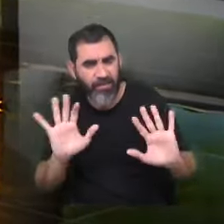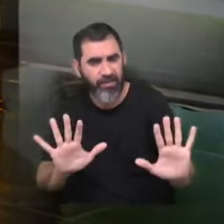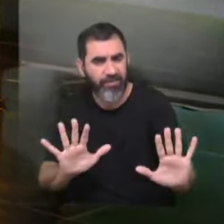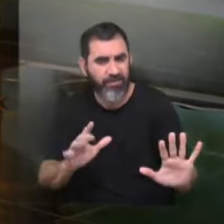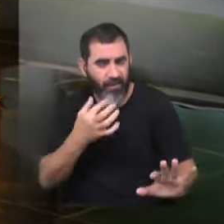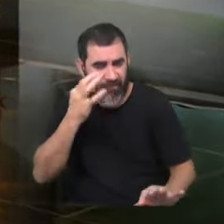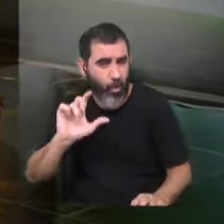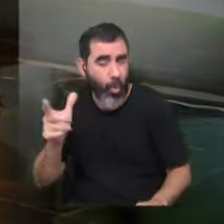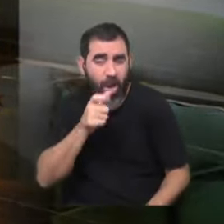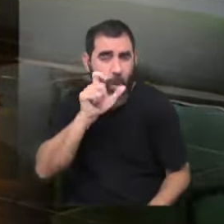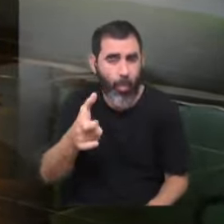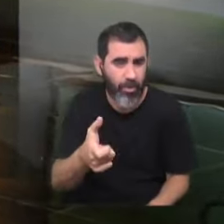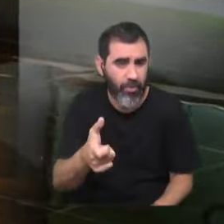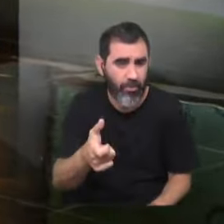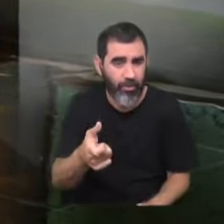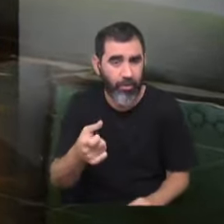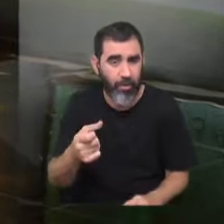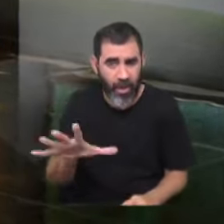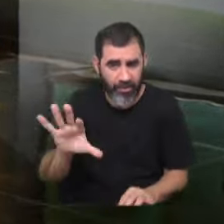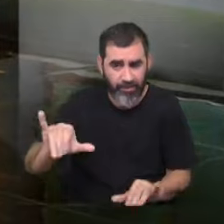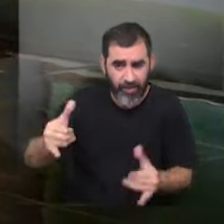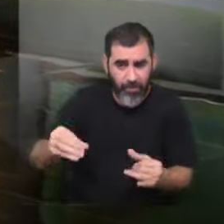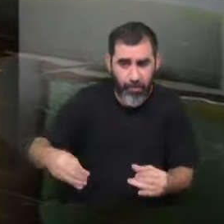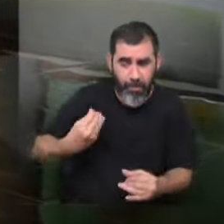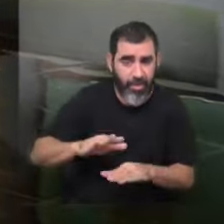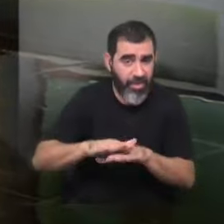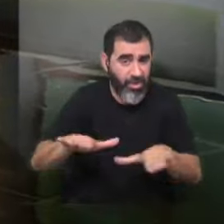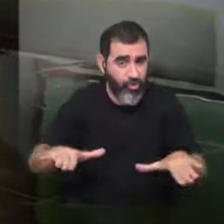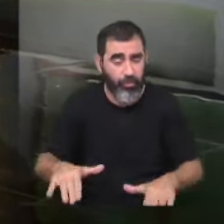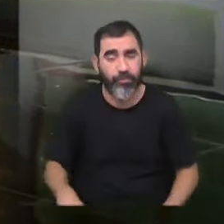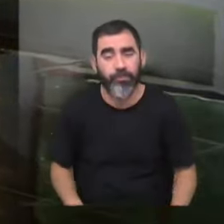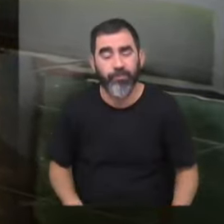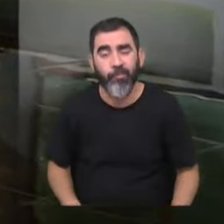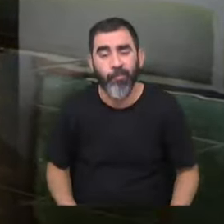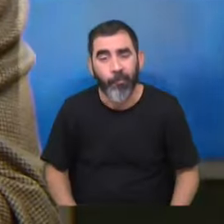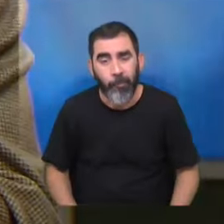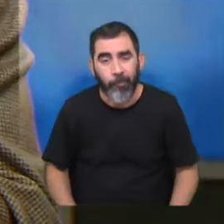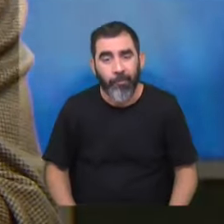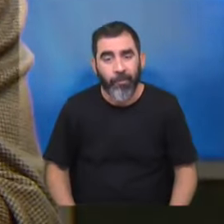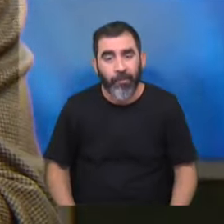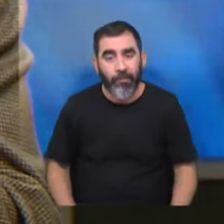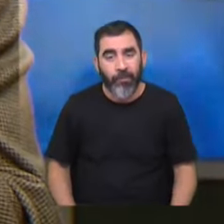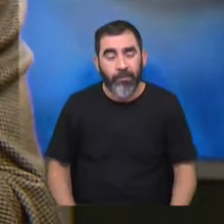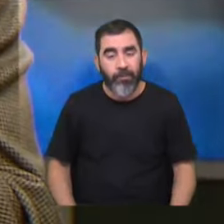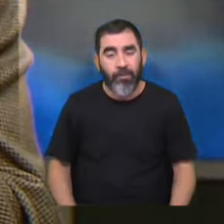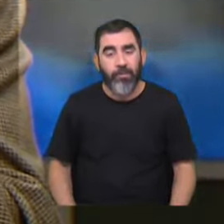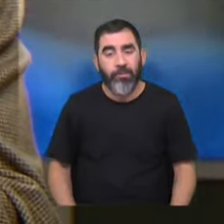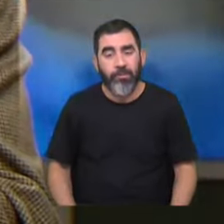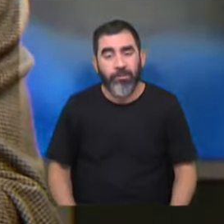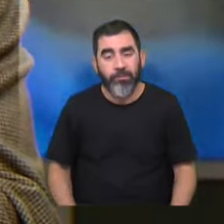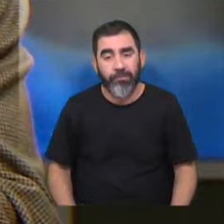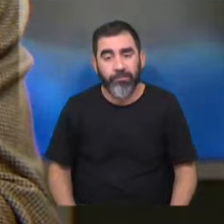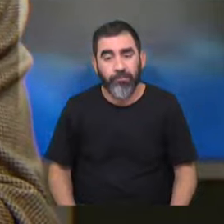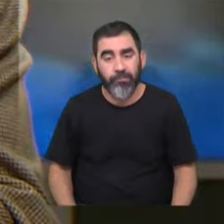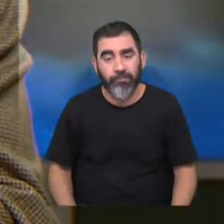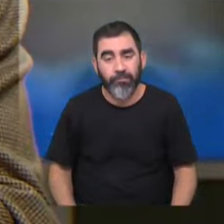sustento. ¿Cuánto arrancamos perdiendo el partido de ahí? Claro, ahí yo creo que hay un tema, es que estamos